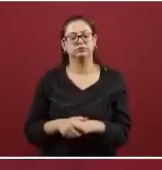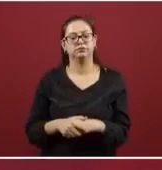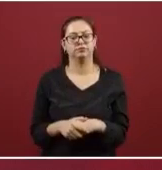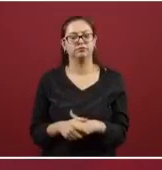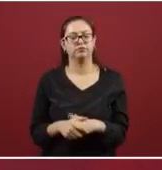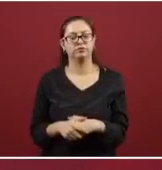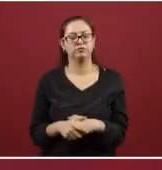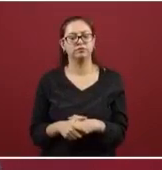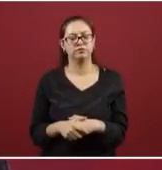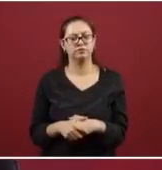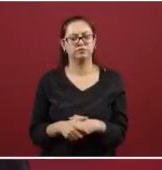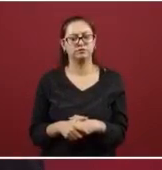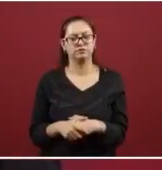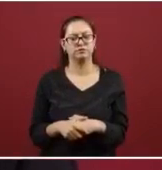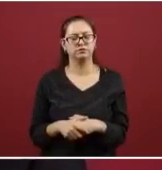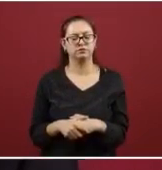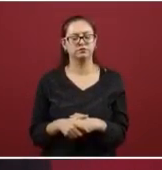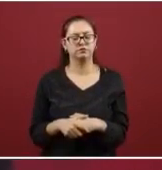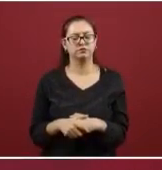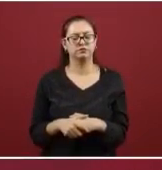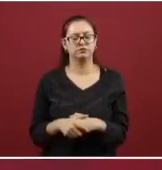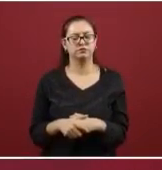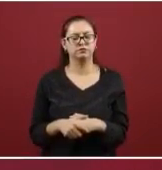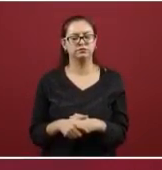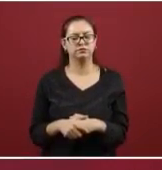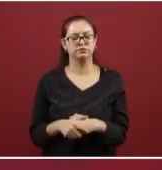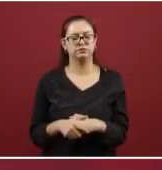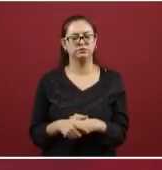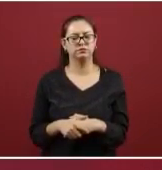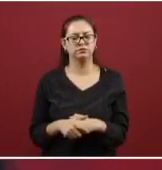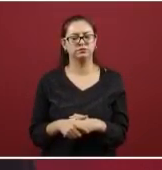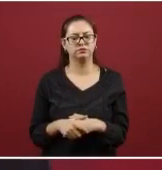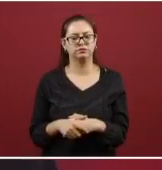apegada a lo que